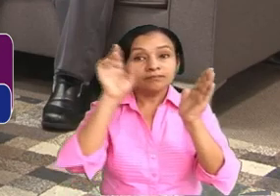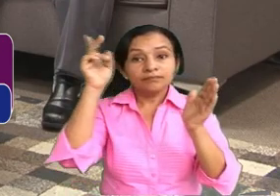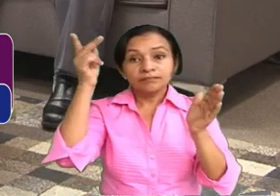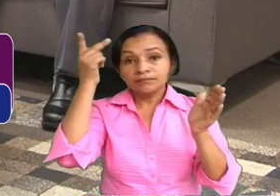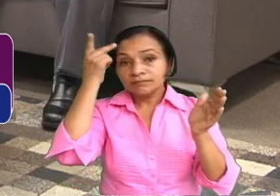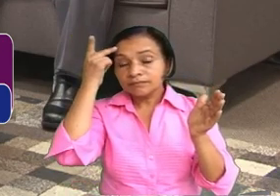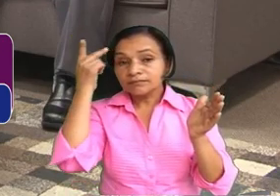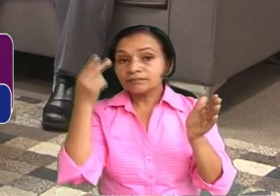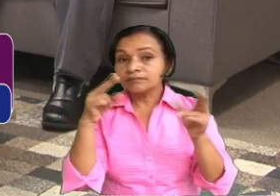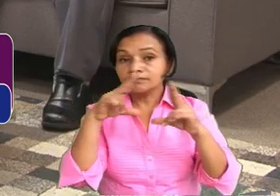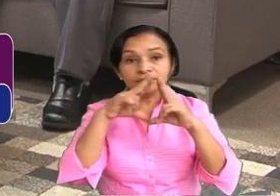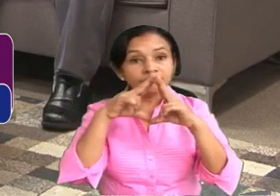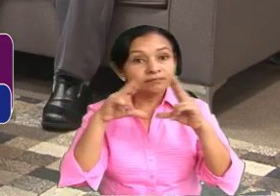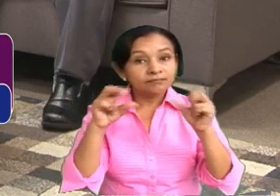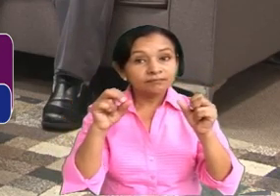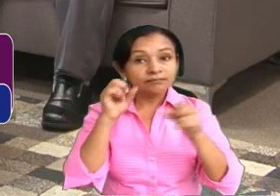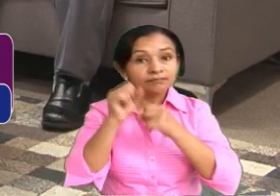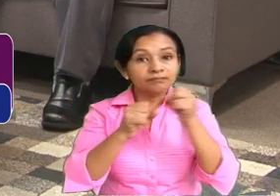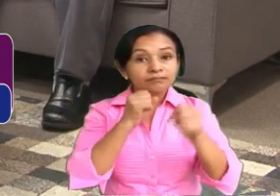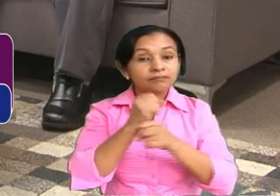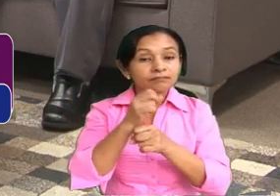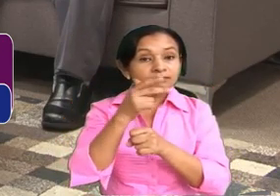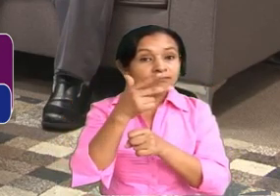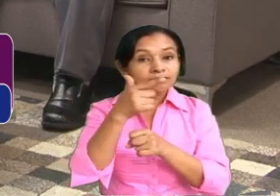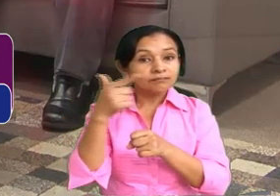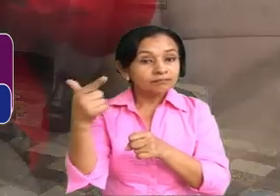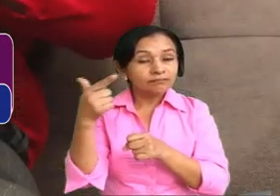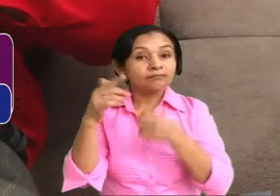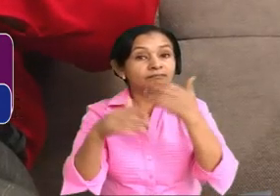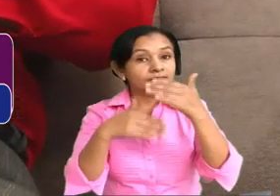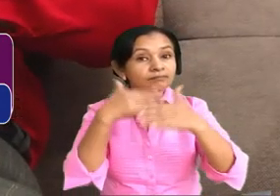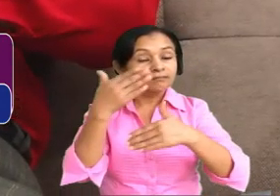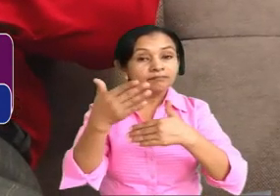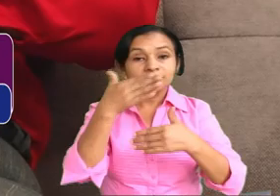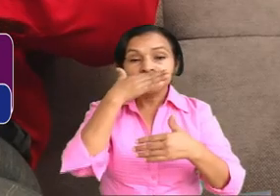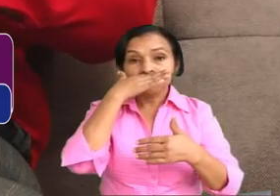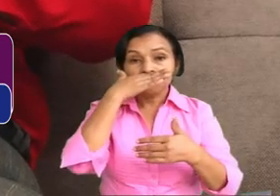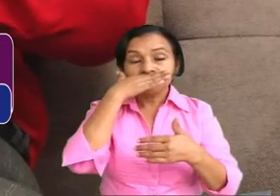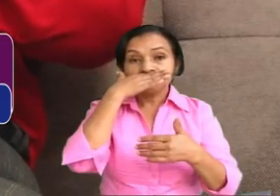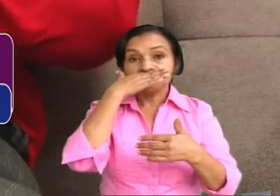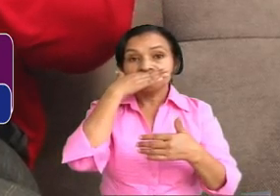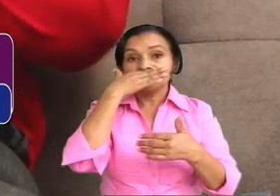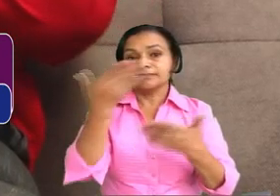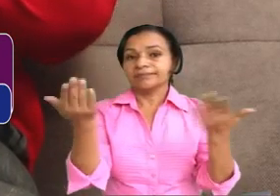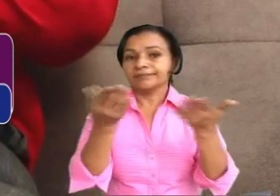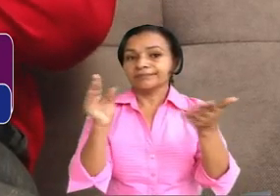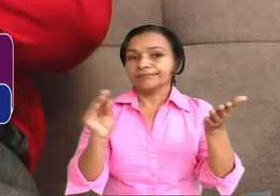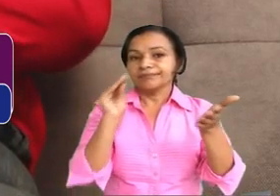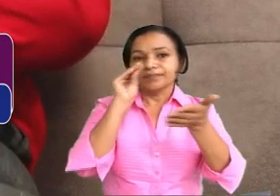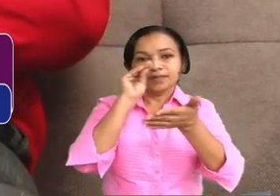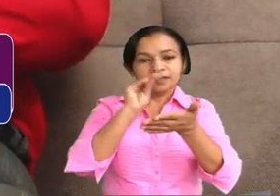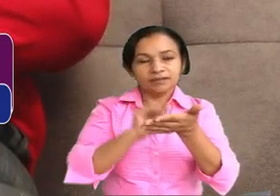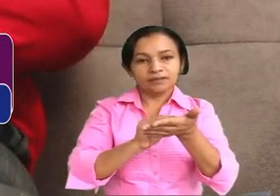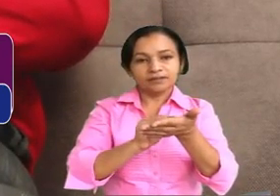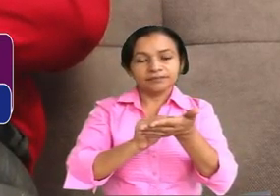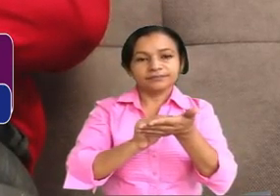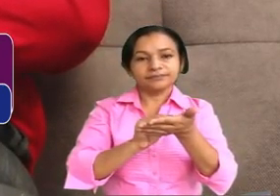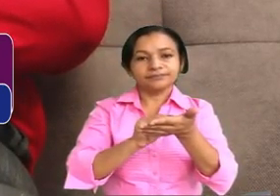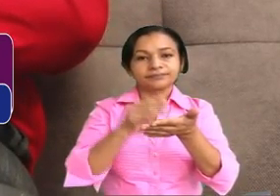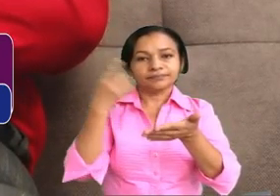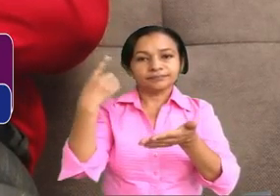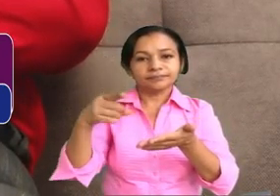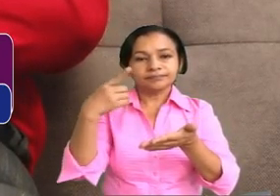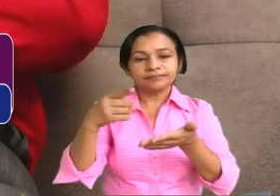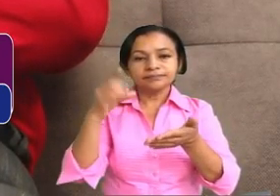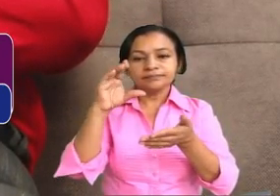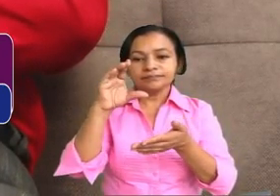Política de Nicaragua, sino que hasta en los años 87, ya en nuestra Revolución Popular Sandinista, cómo se va restituyendo la Costa